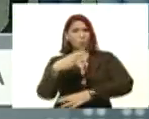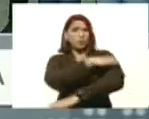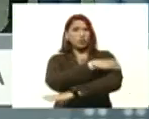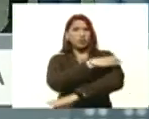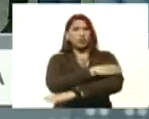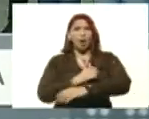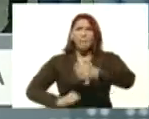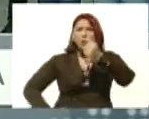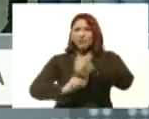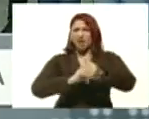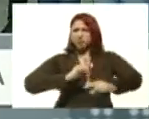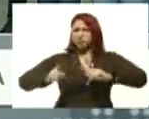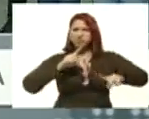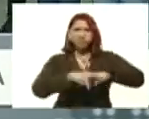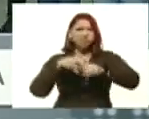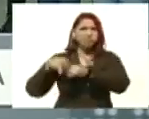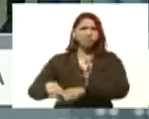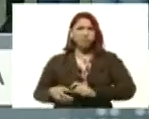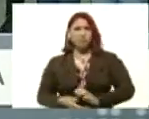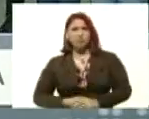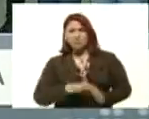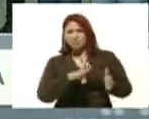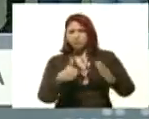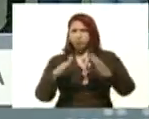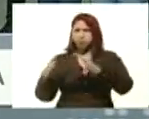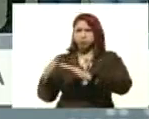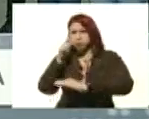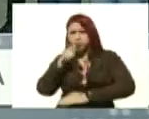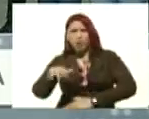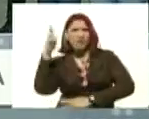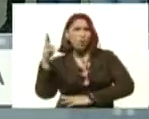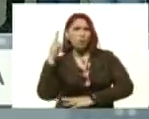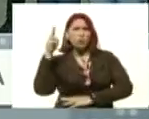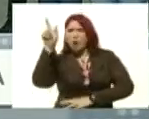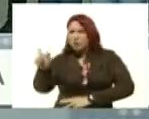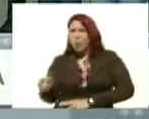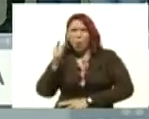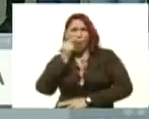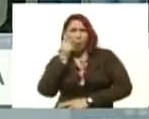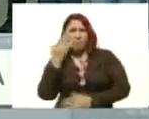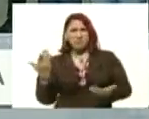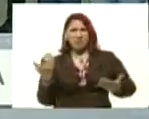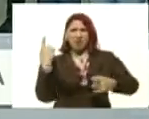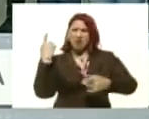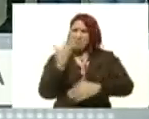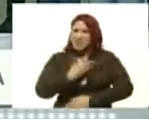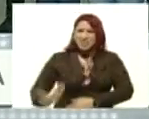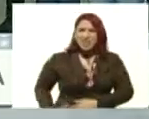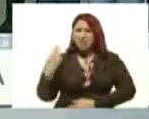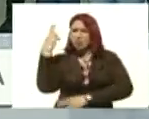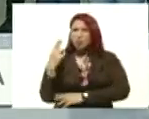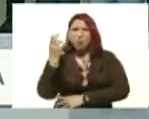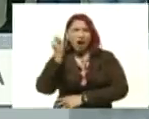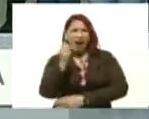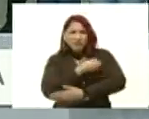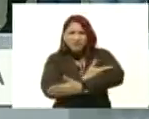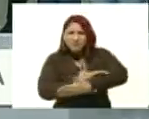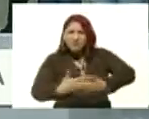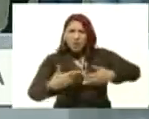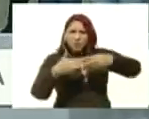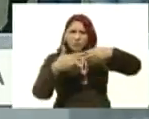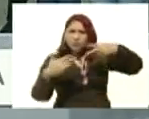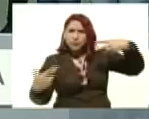la dictadura que masacró al pueblo uruguayo, la calle, tiene en sus genes los genes